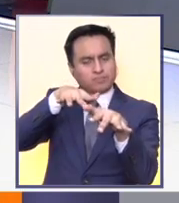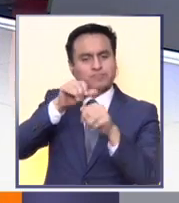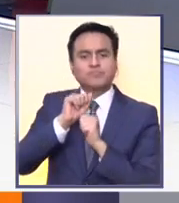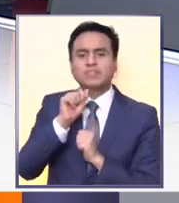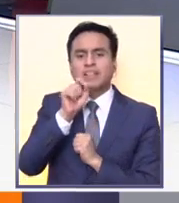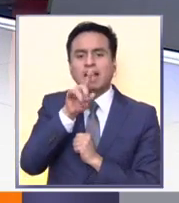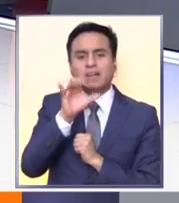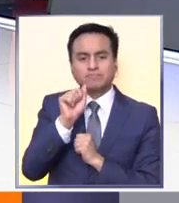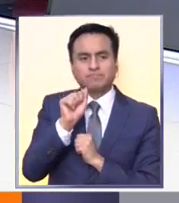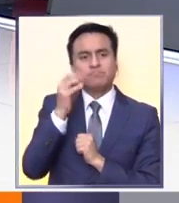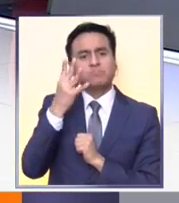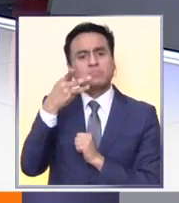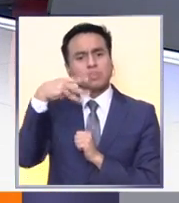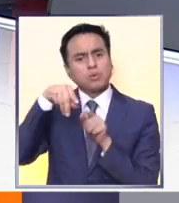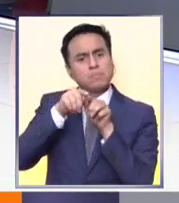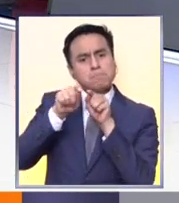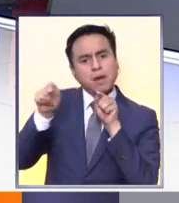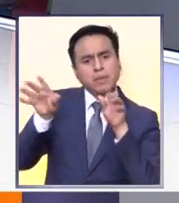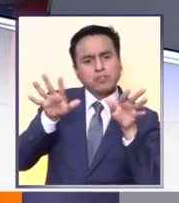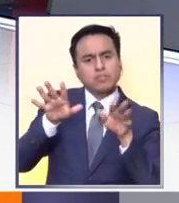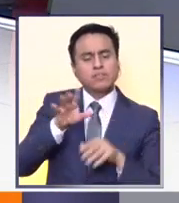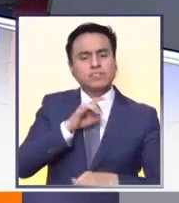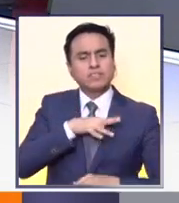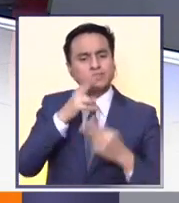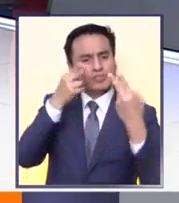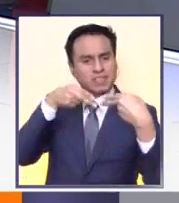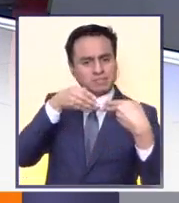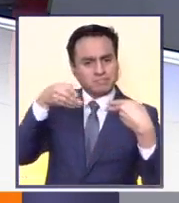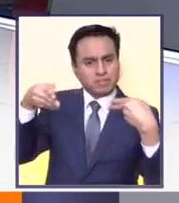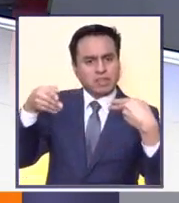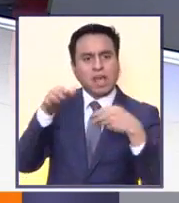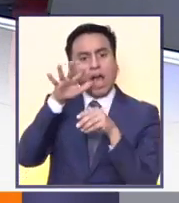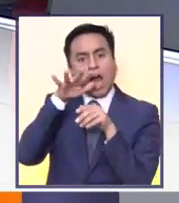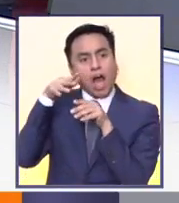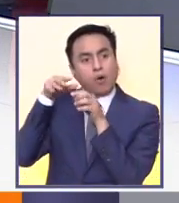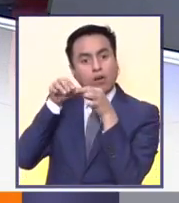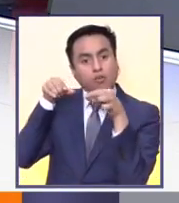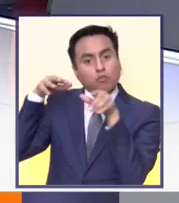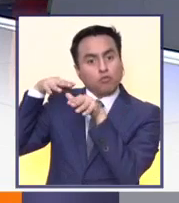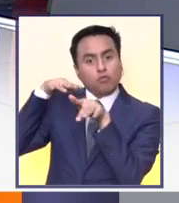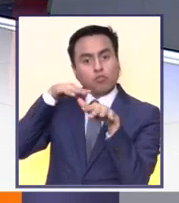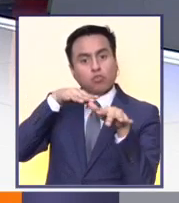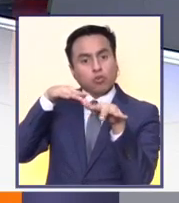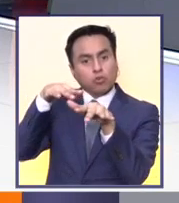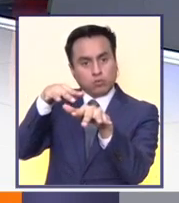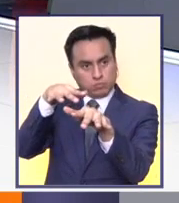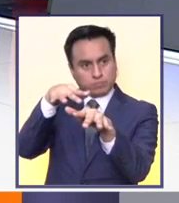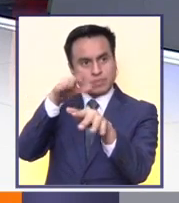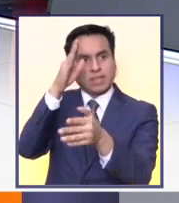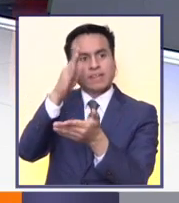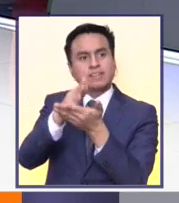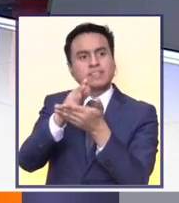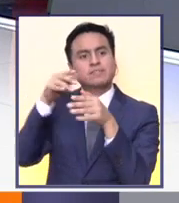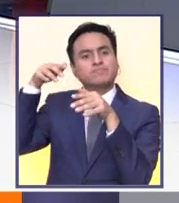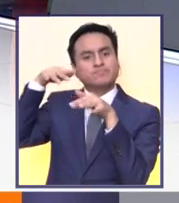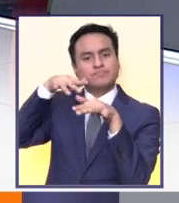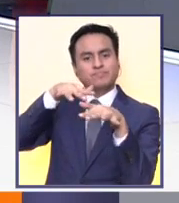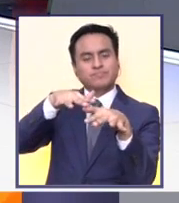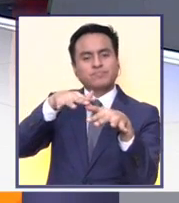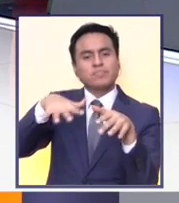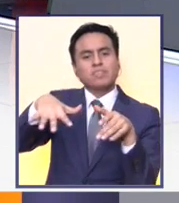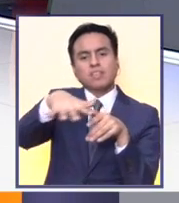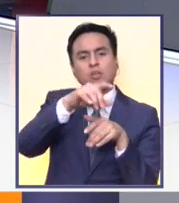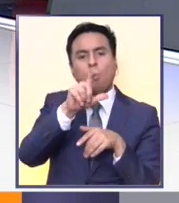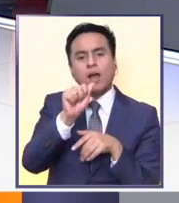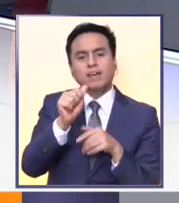más o menos de la frontera con Chile. Un flujo de agua que corre hasta desembocar en los ríos Loa y